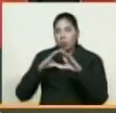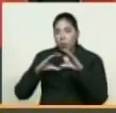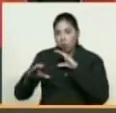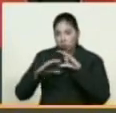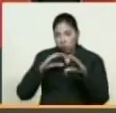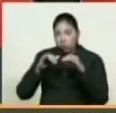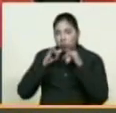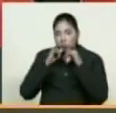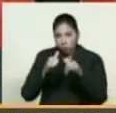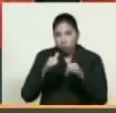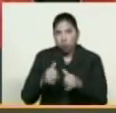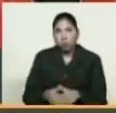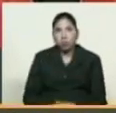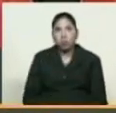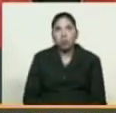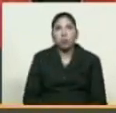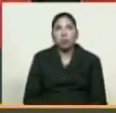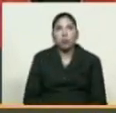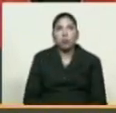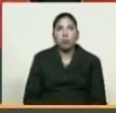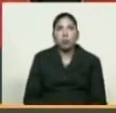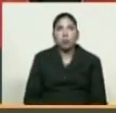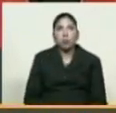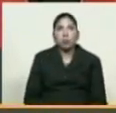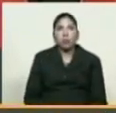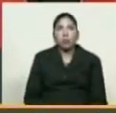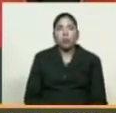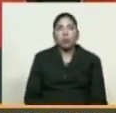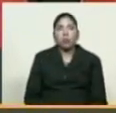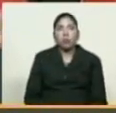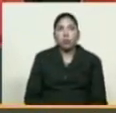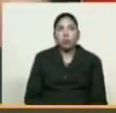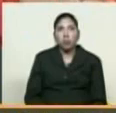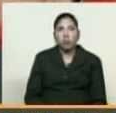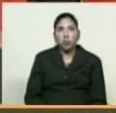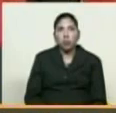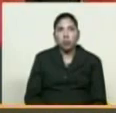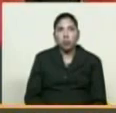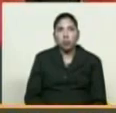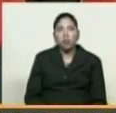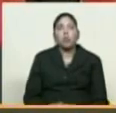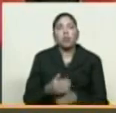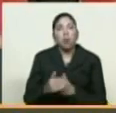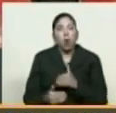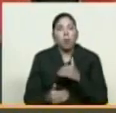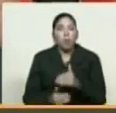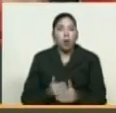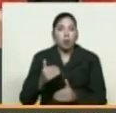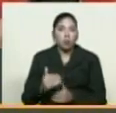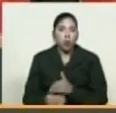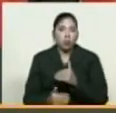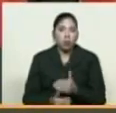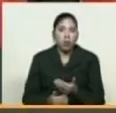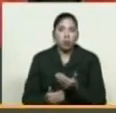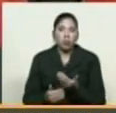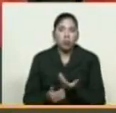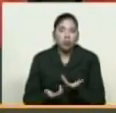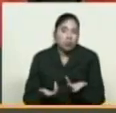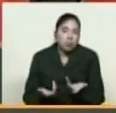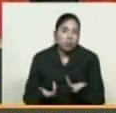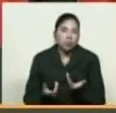él anunció que Adán iba a estar al frente del tema internacional y así poco a poco, pues, se va sumando un gran comando de